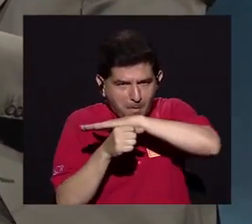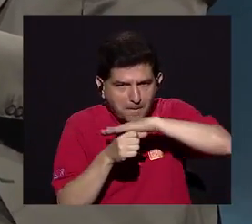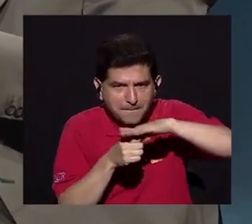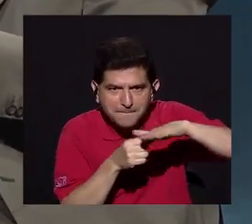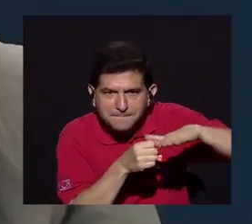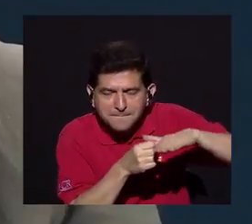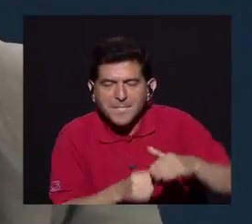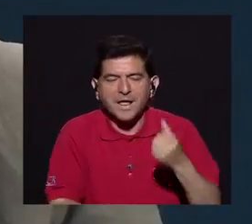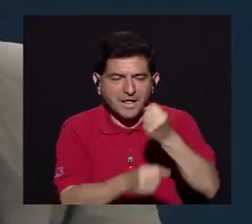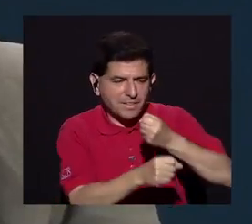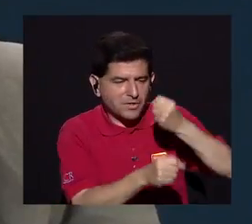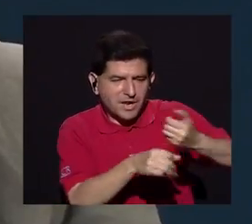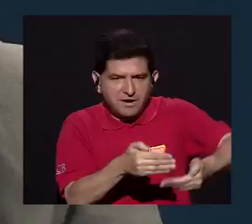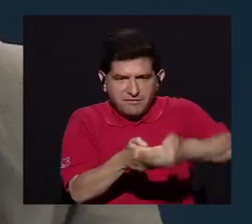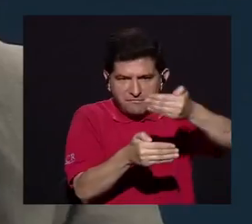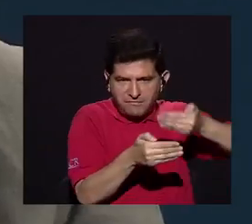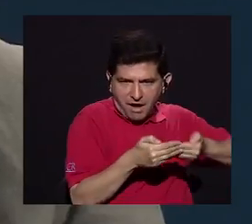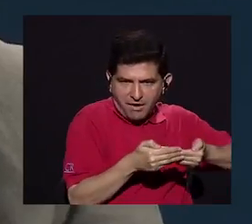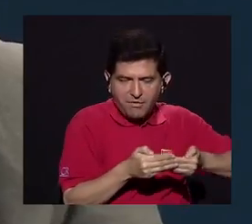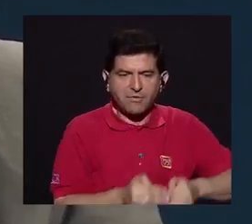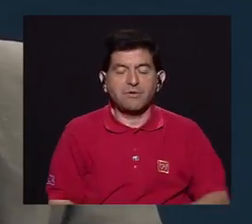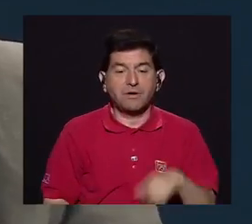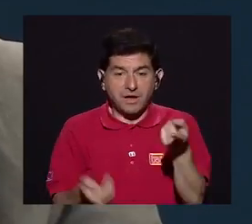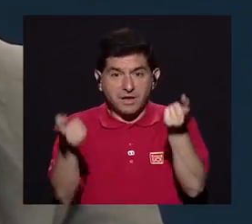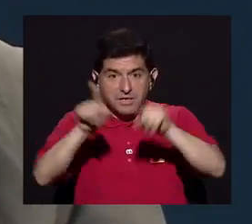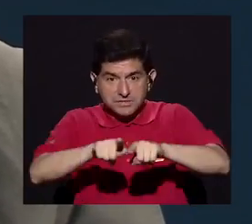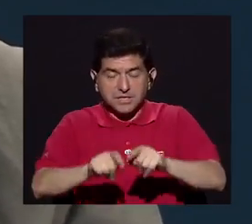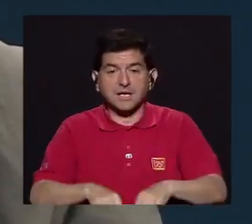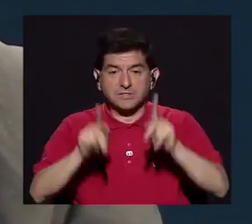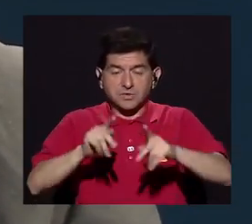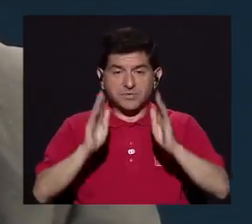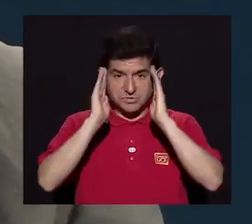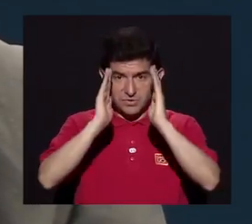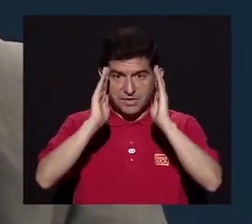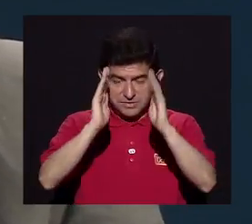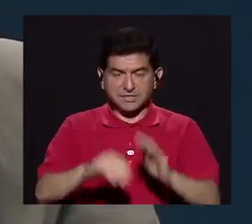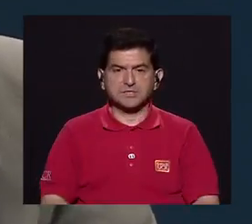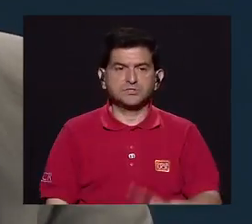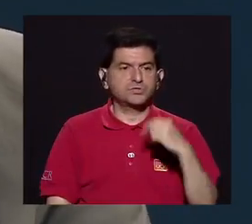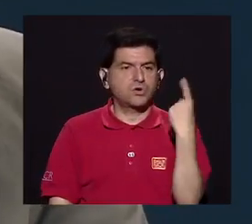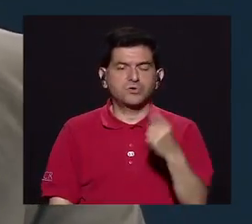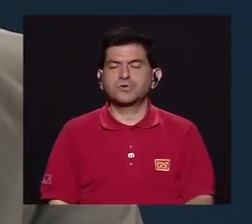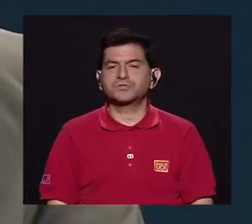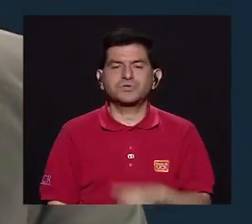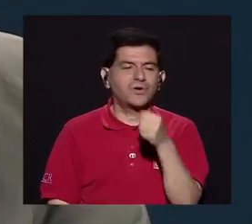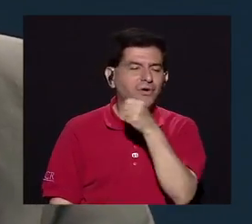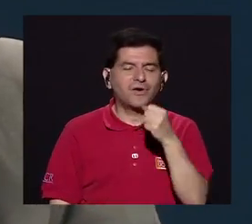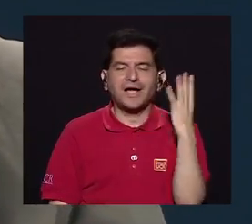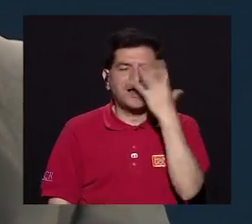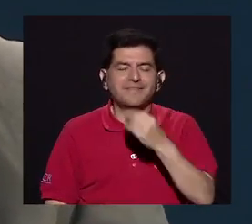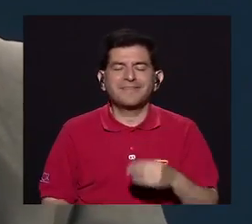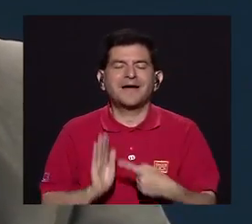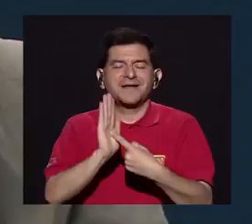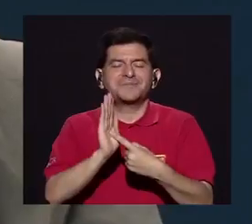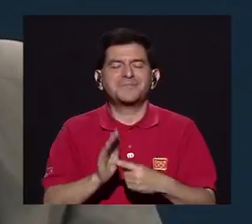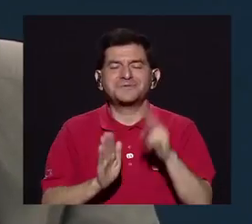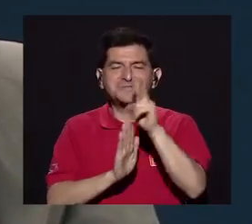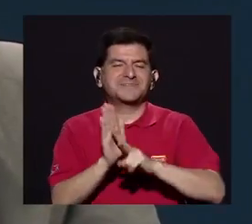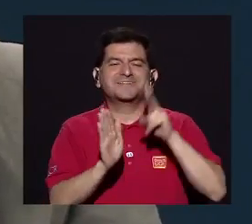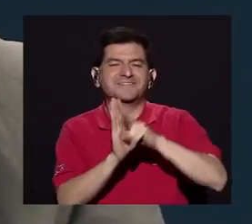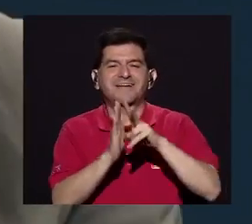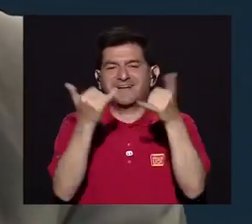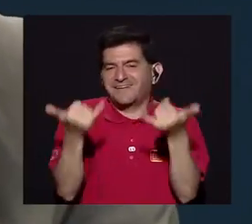suficiente elaboración para quienes en este caso son nuestras audiencias. No basta con cantar bonito un día, subir el video y